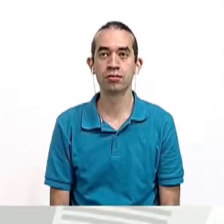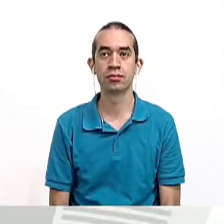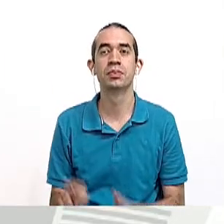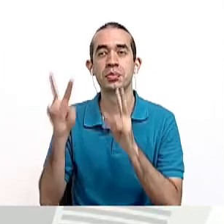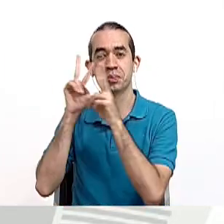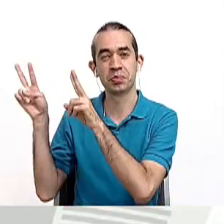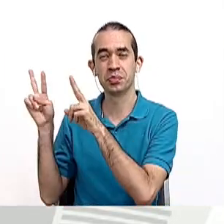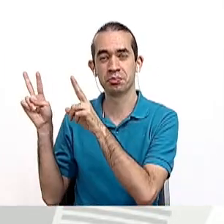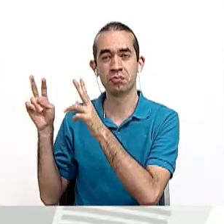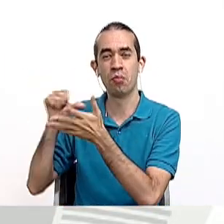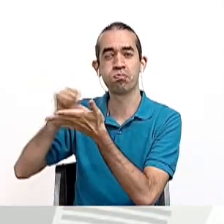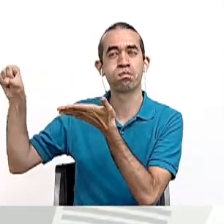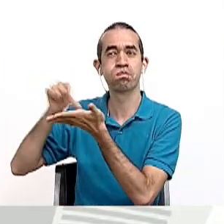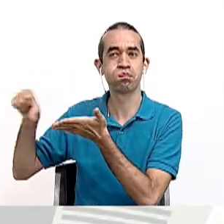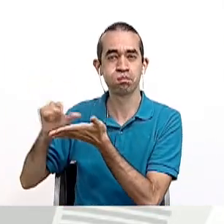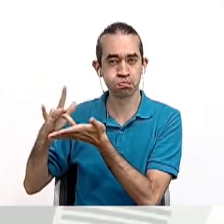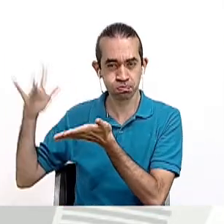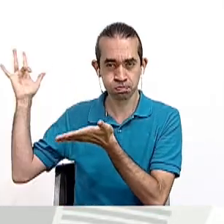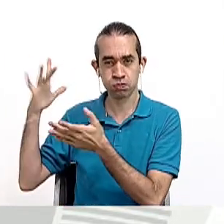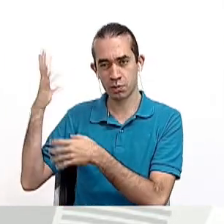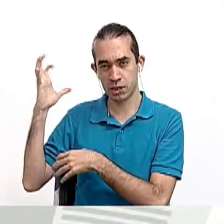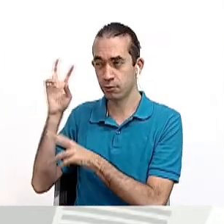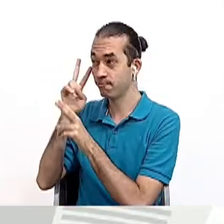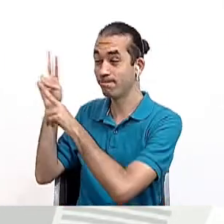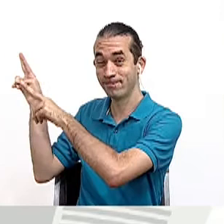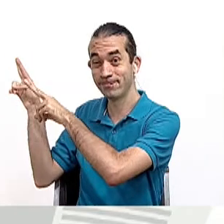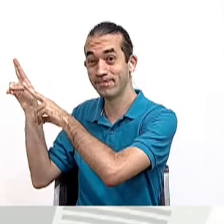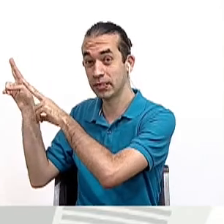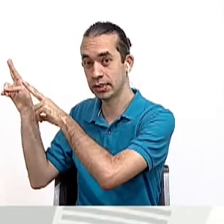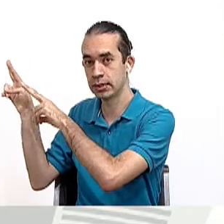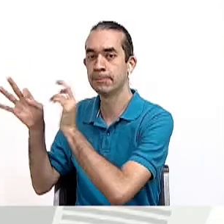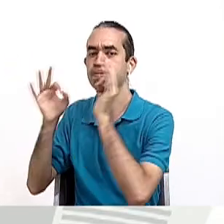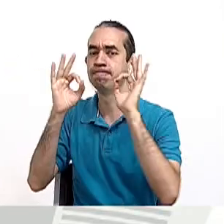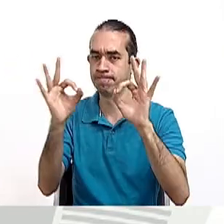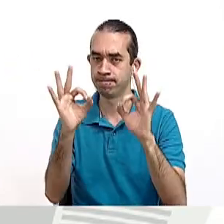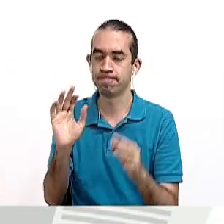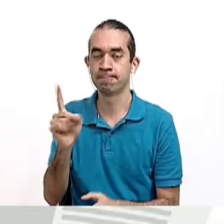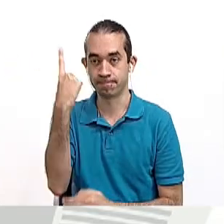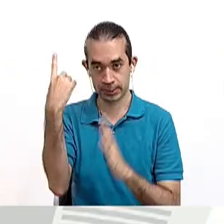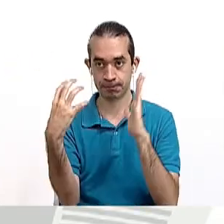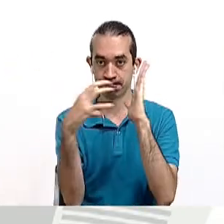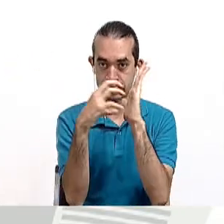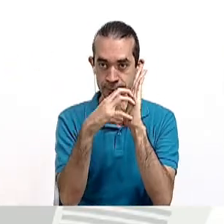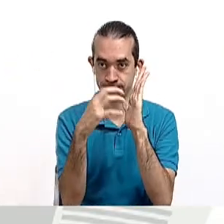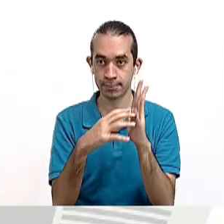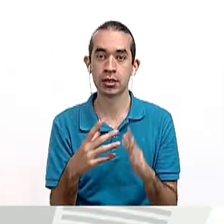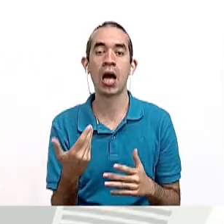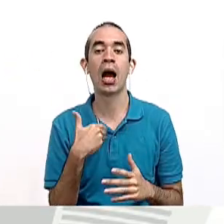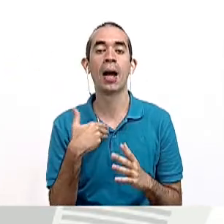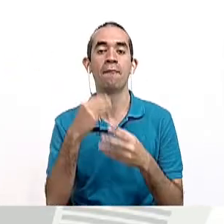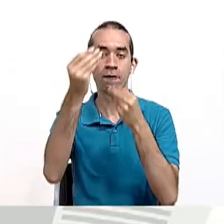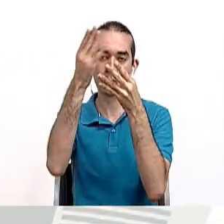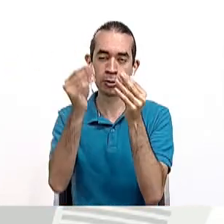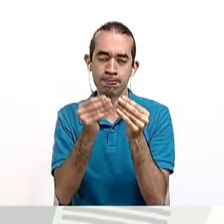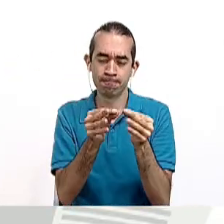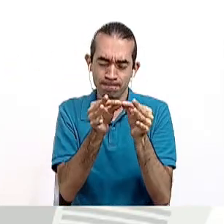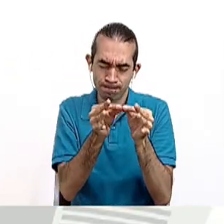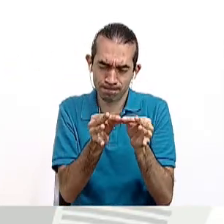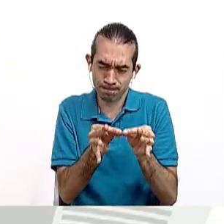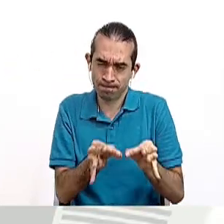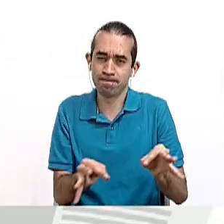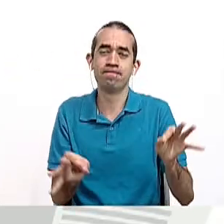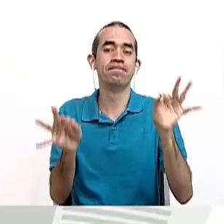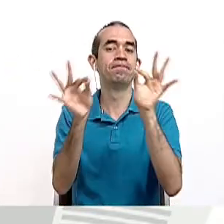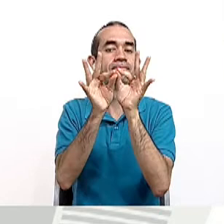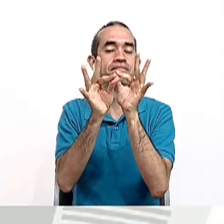que hay un párrafo resaltado en amarillo ahí? Muy bien. Ese primer párrafo trae la información esencial.